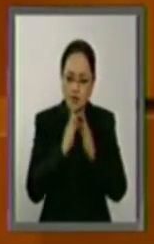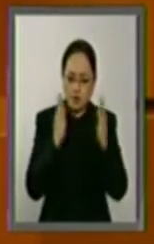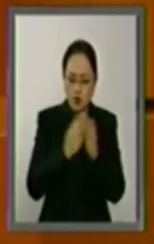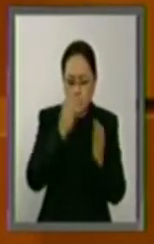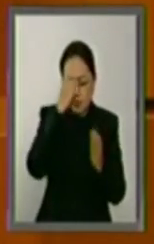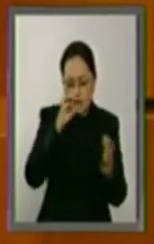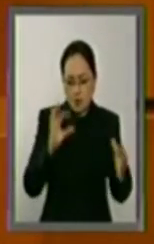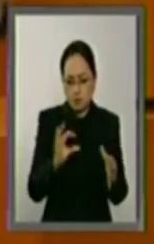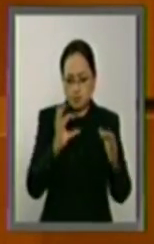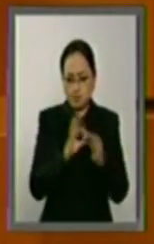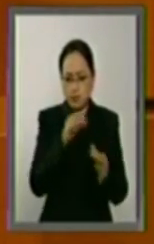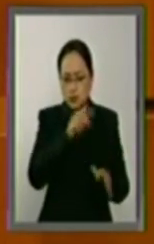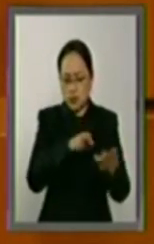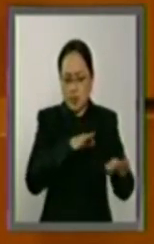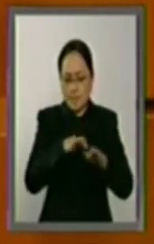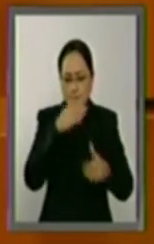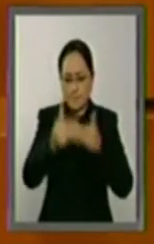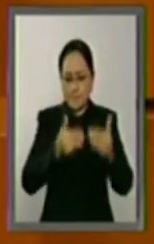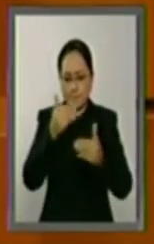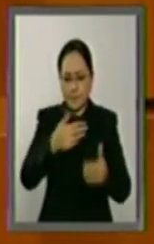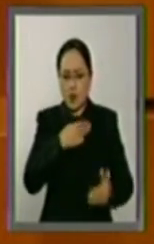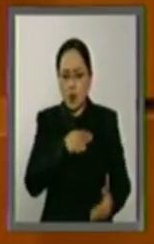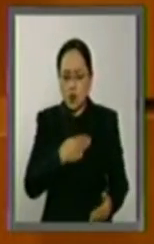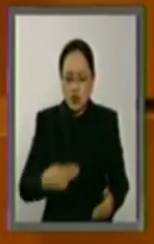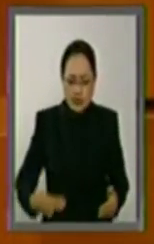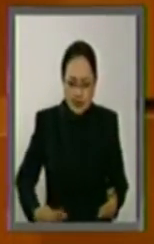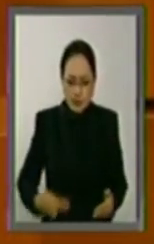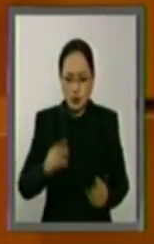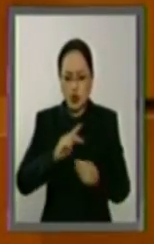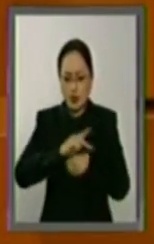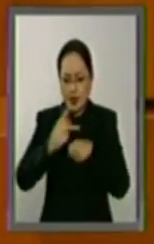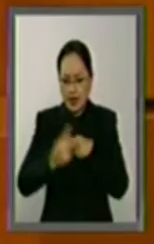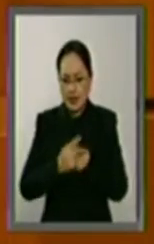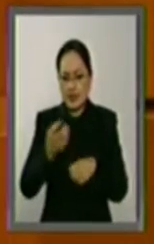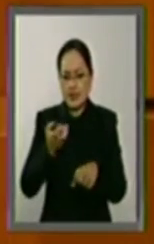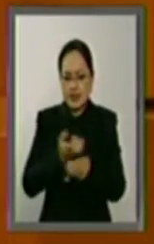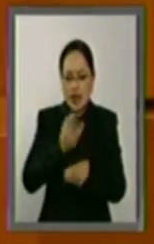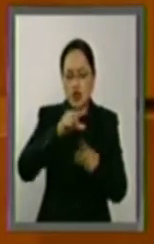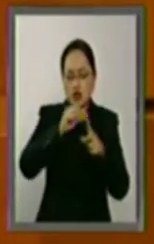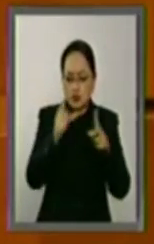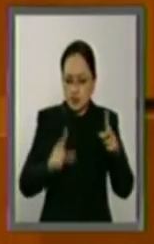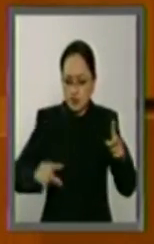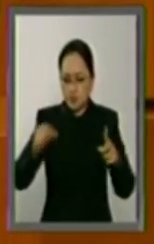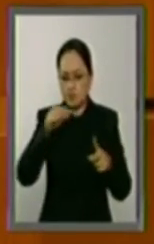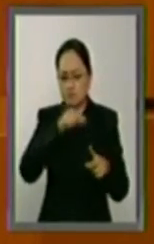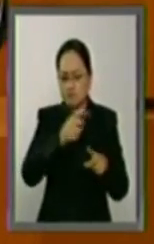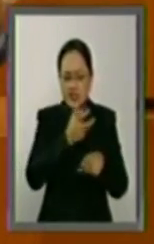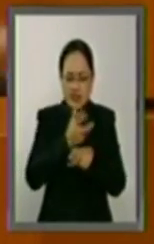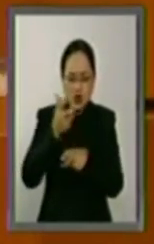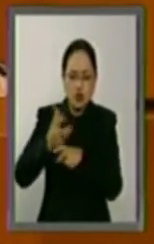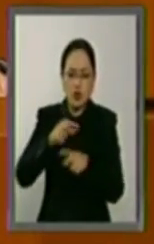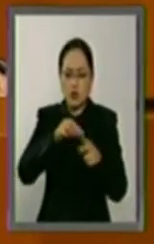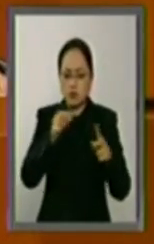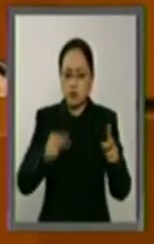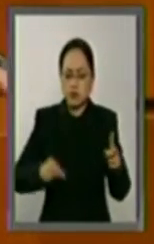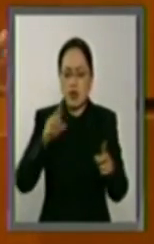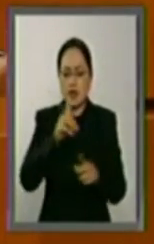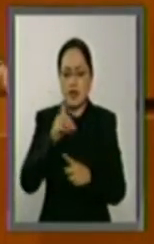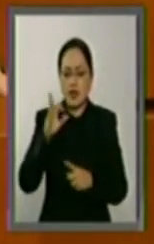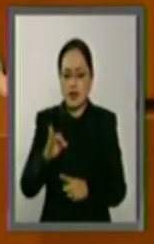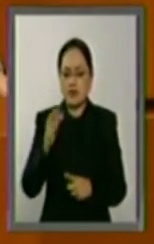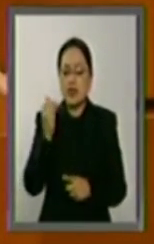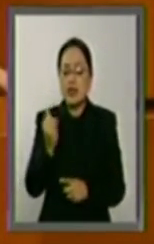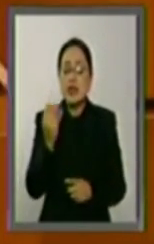esta materia a los municipios del país, a las entidades federativas, al Distrito Federal y a